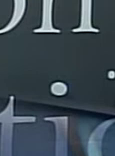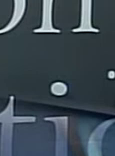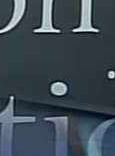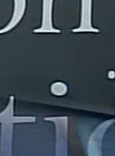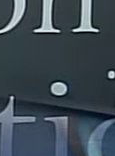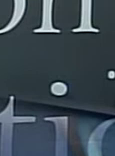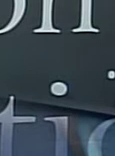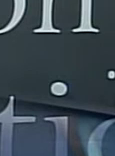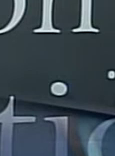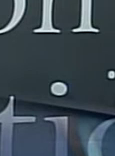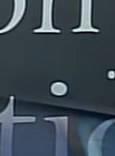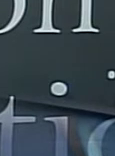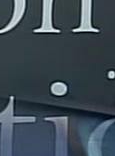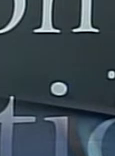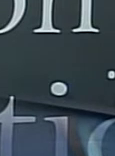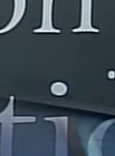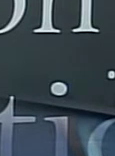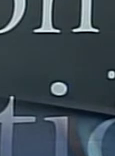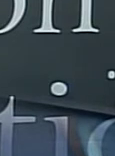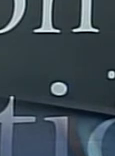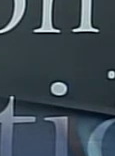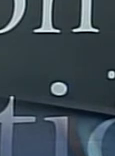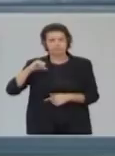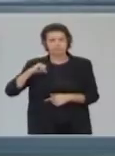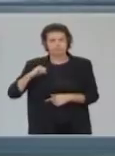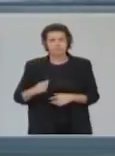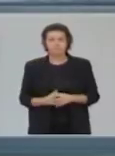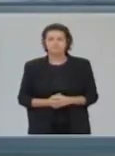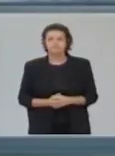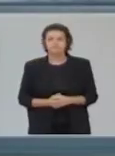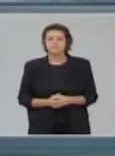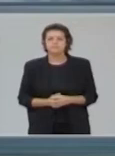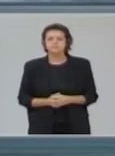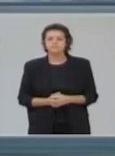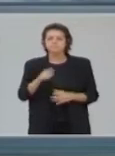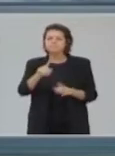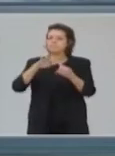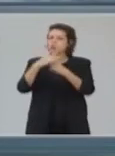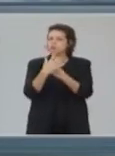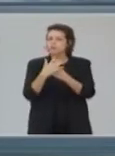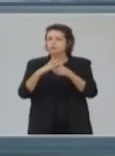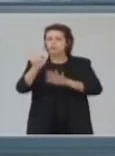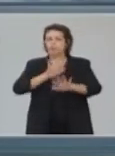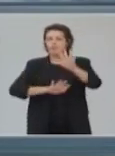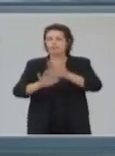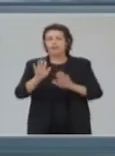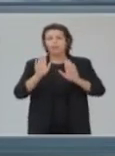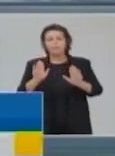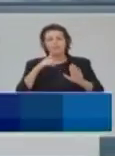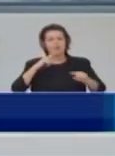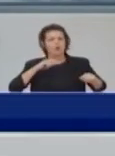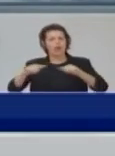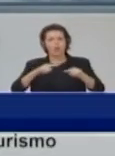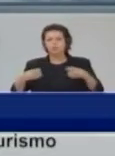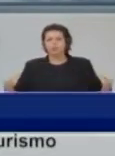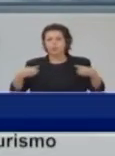546 millones de euros el próximo ejercicio. Es un contexto complicado, pero el Ejecutivo